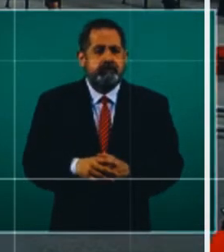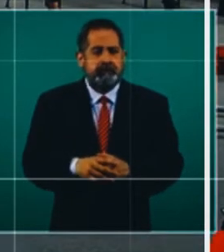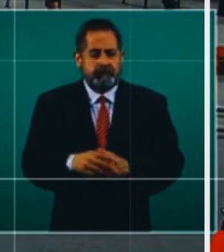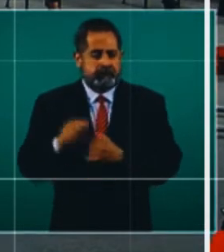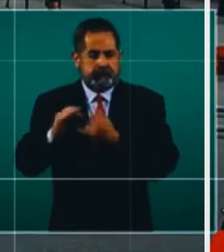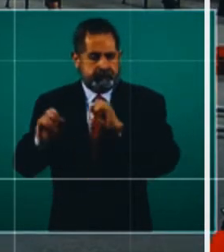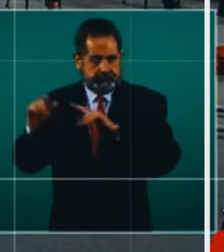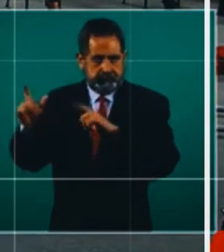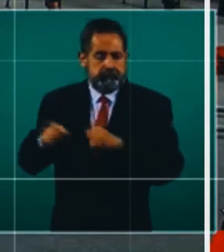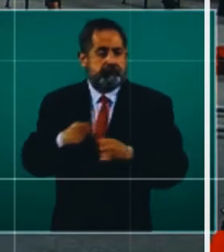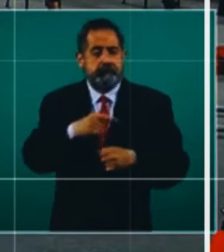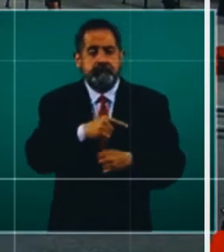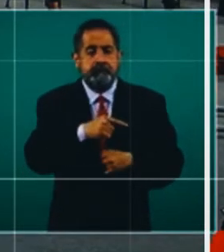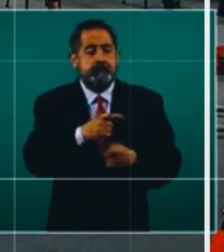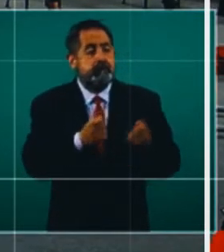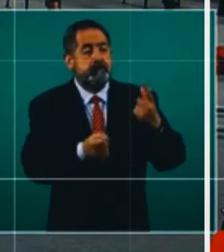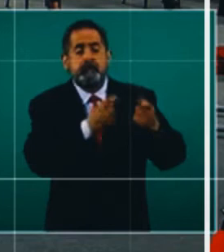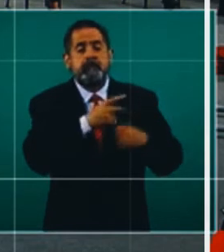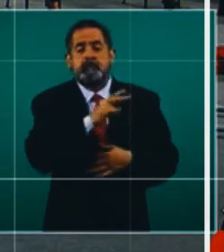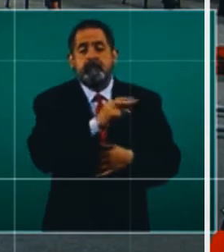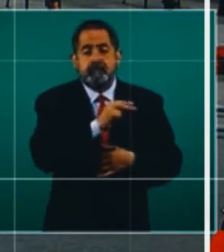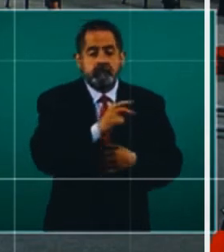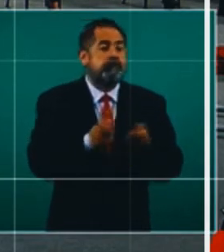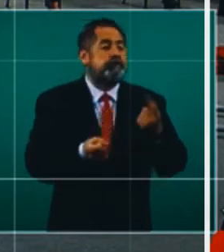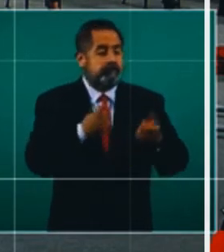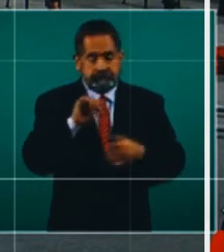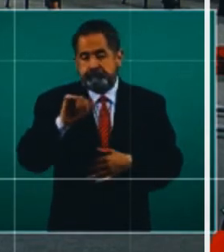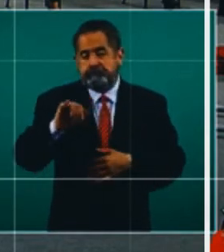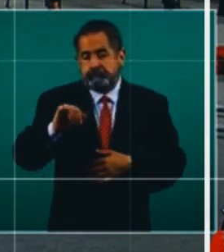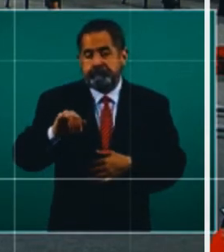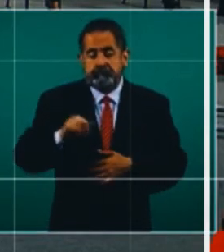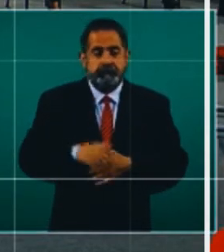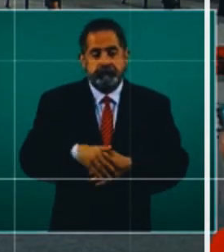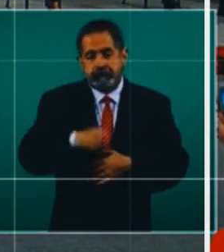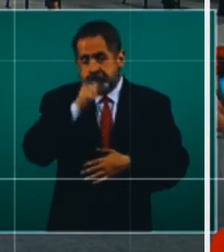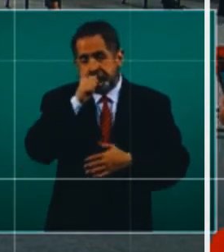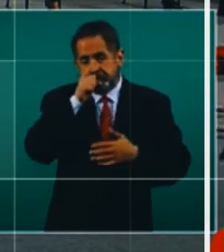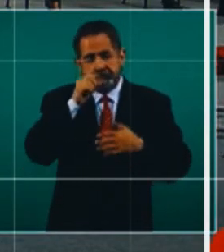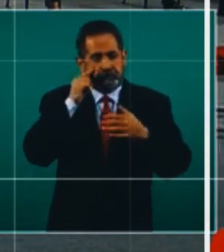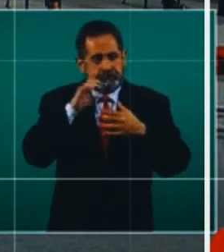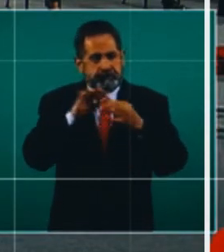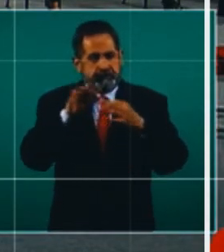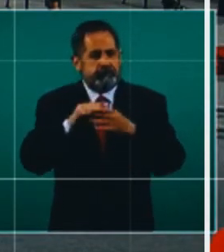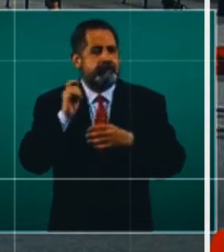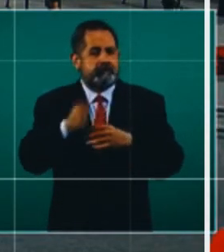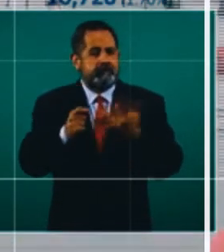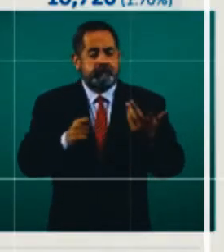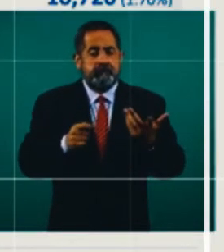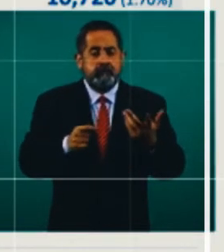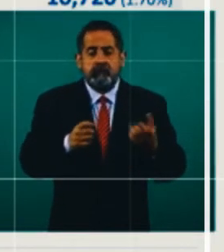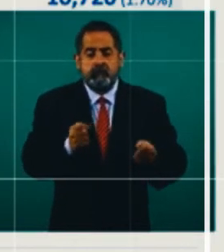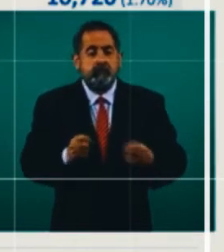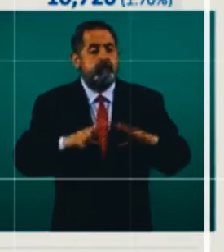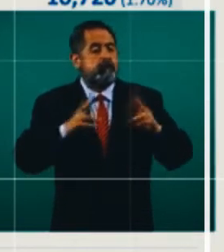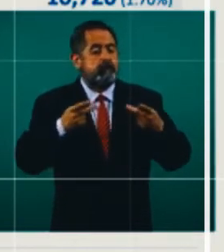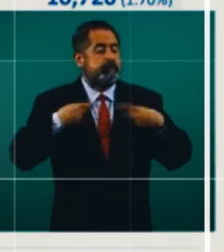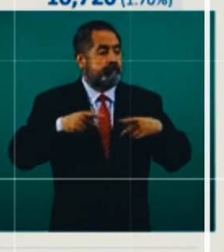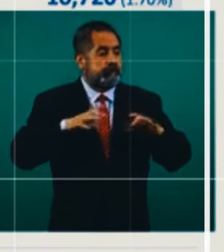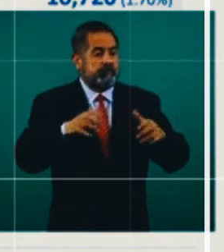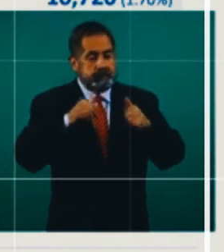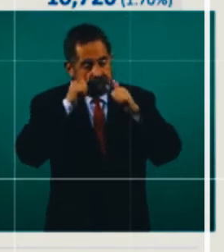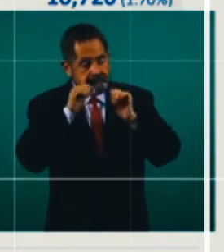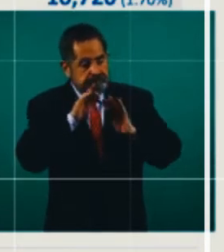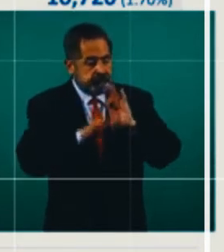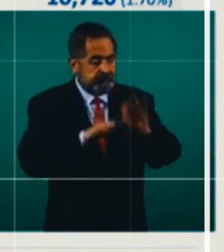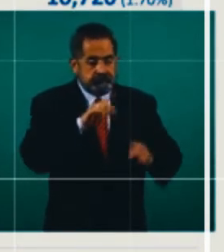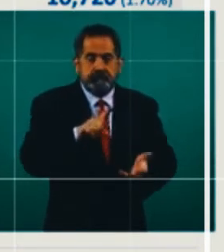presentación, que presenta un indicador muy importante, que es la cantidad de personas que han sido